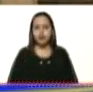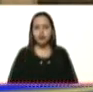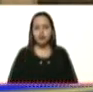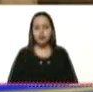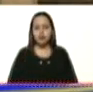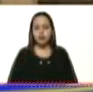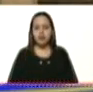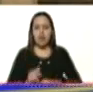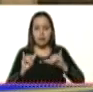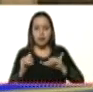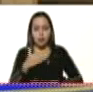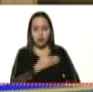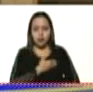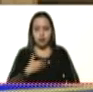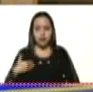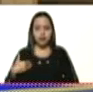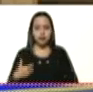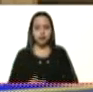Igualmente quiero